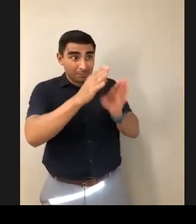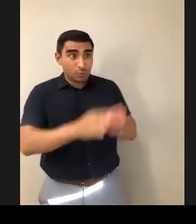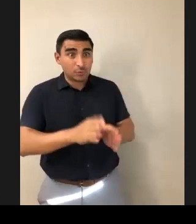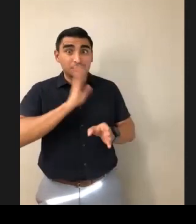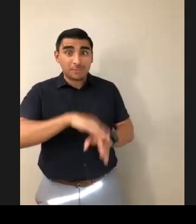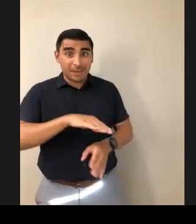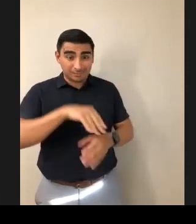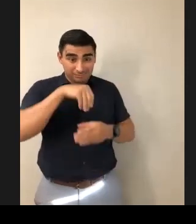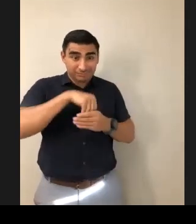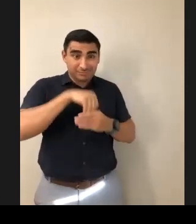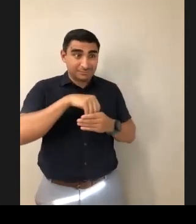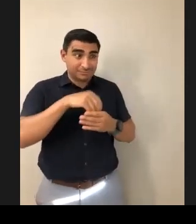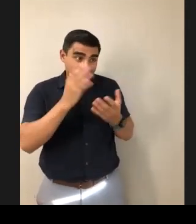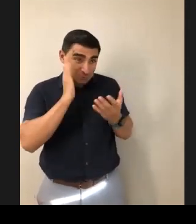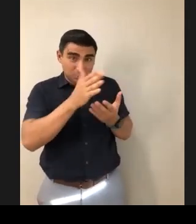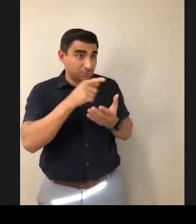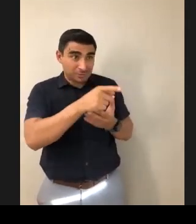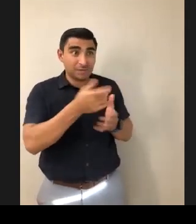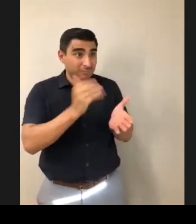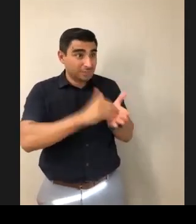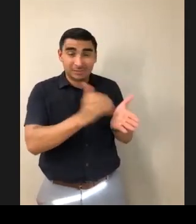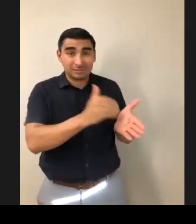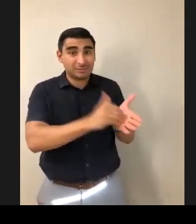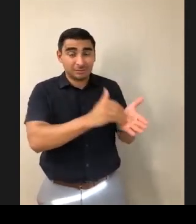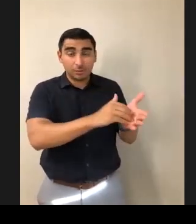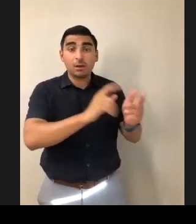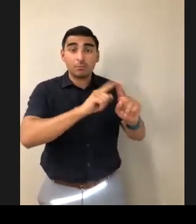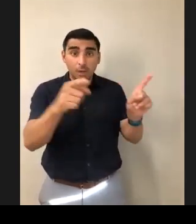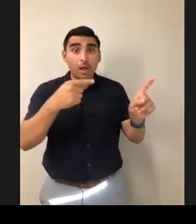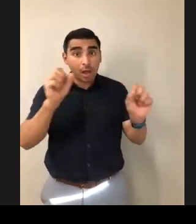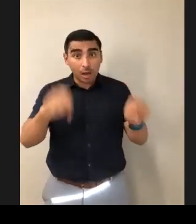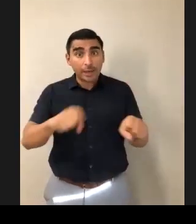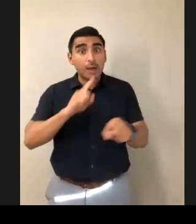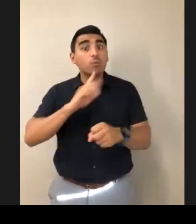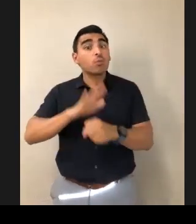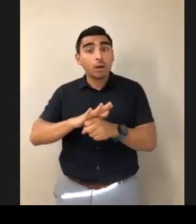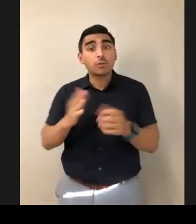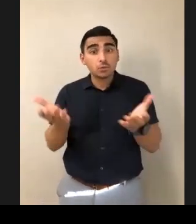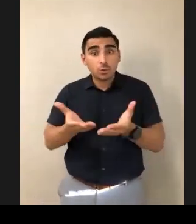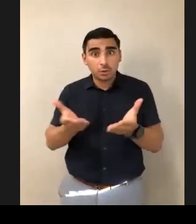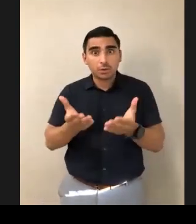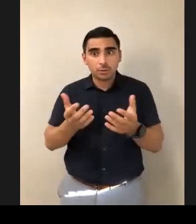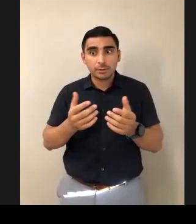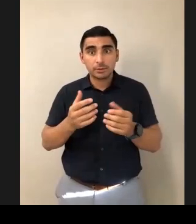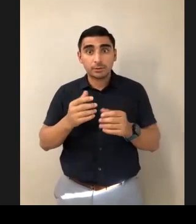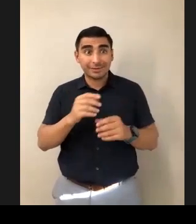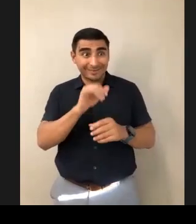existe la inclinación que la gente es lo que es, pero lo que puedo decir es que voy